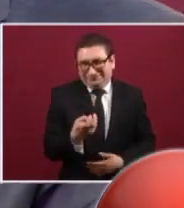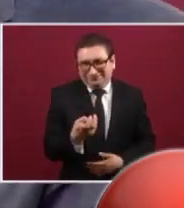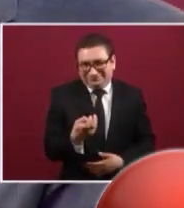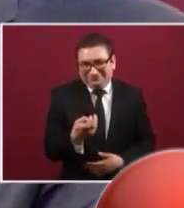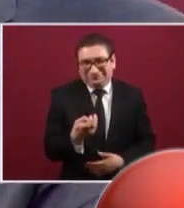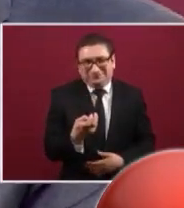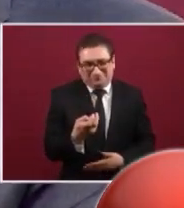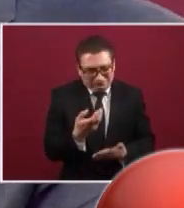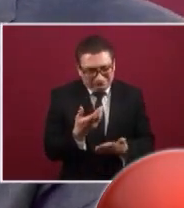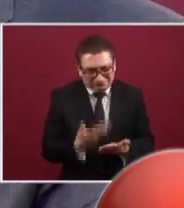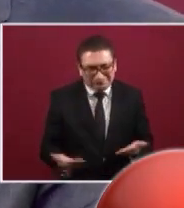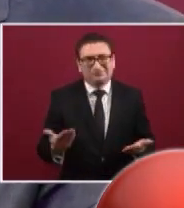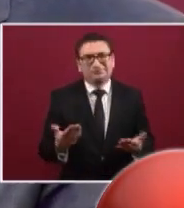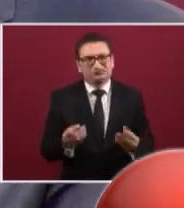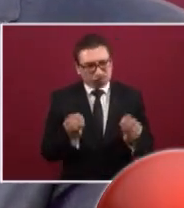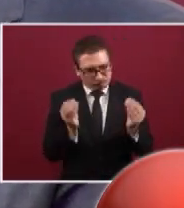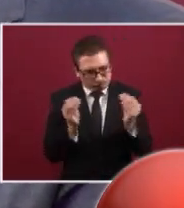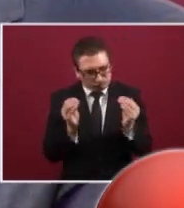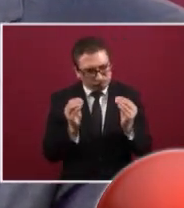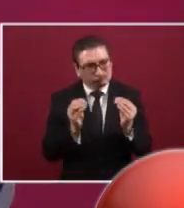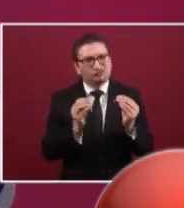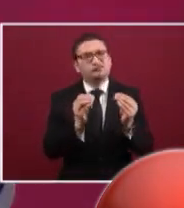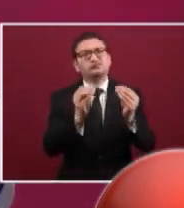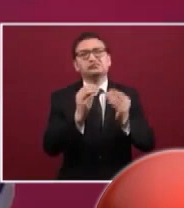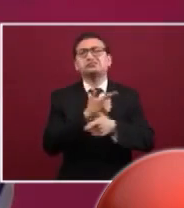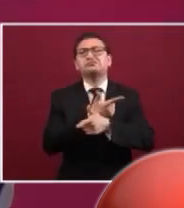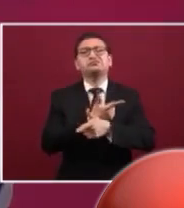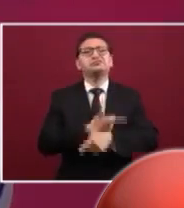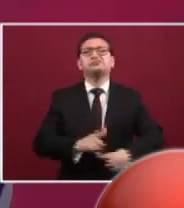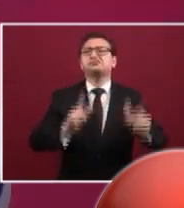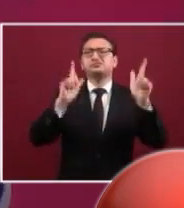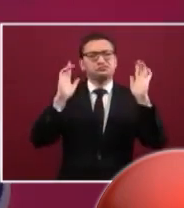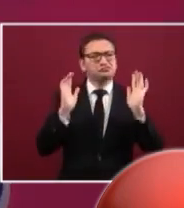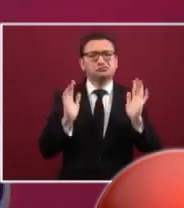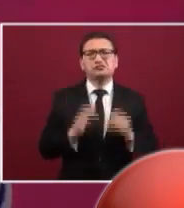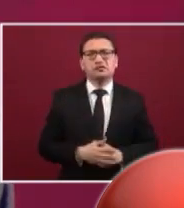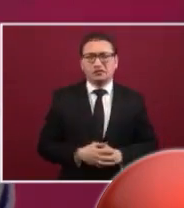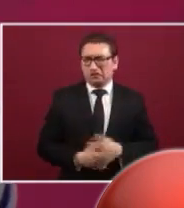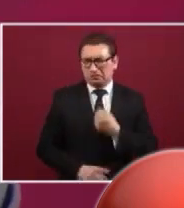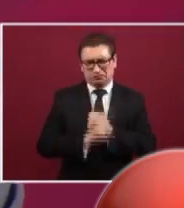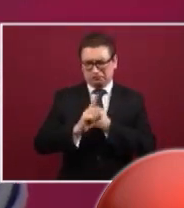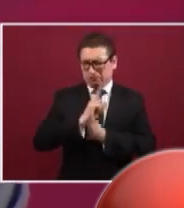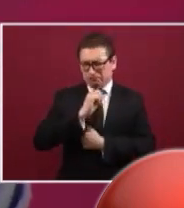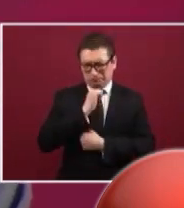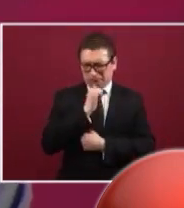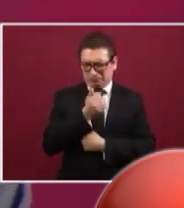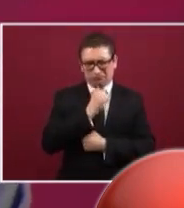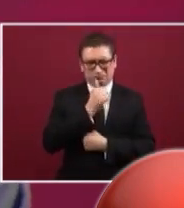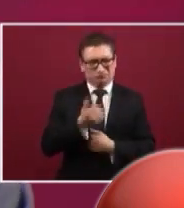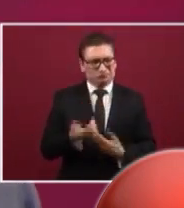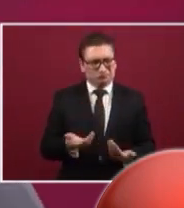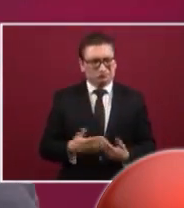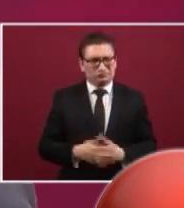a debatir y hacerlo con libertades, sin ningún problema,